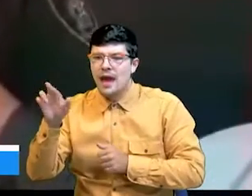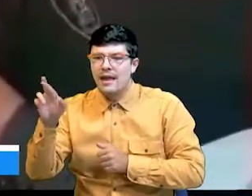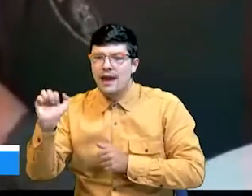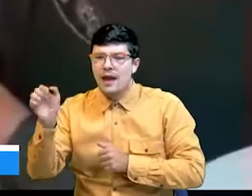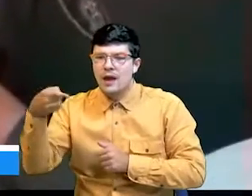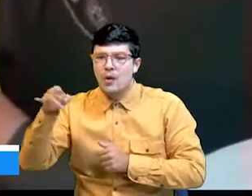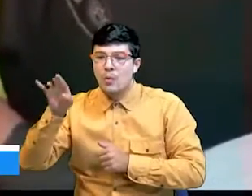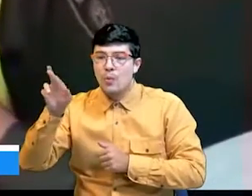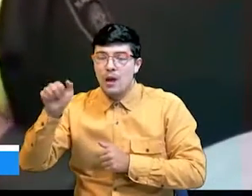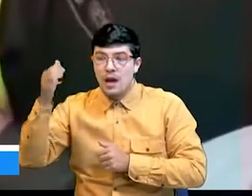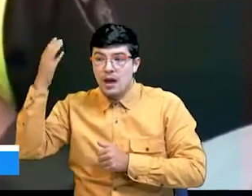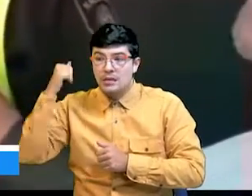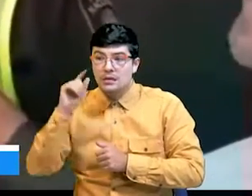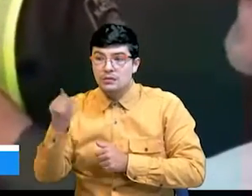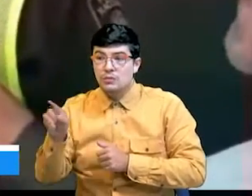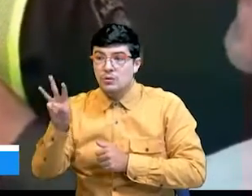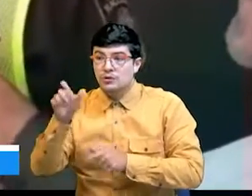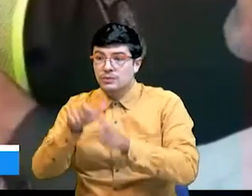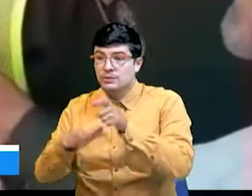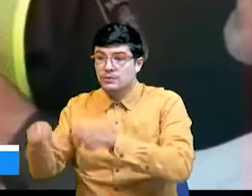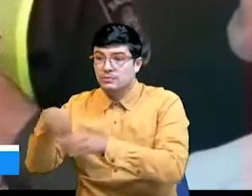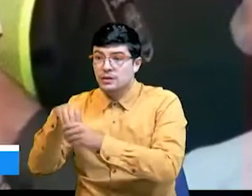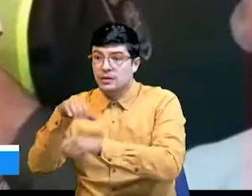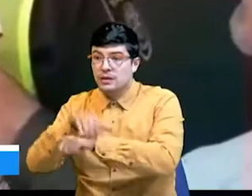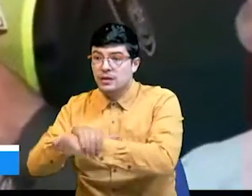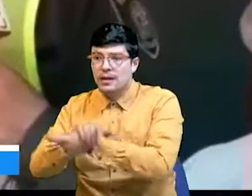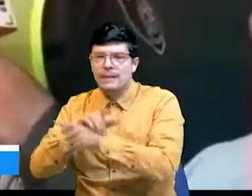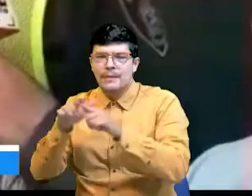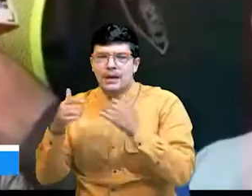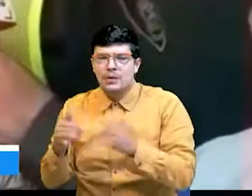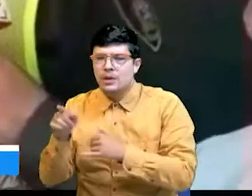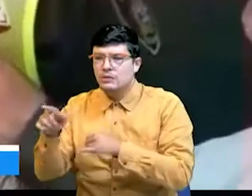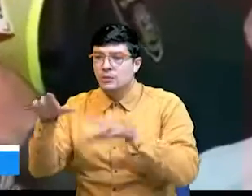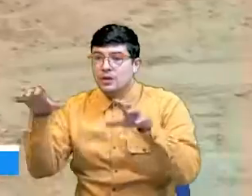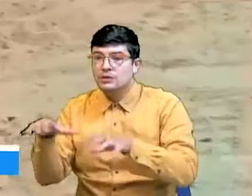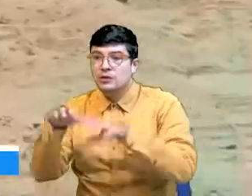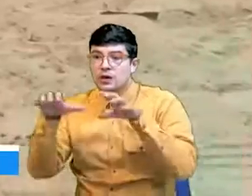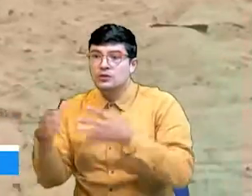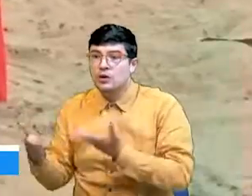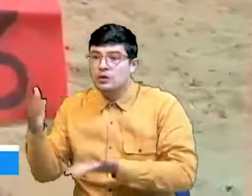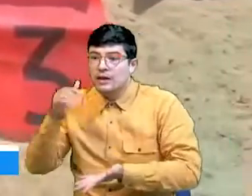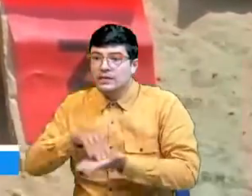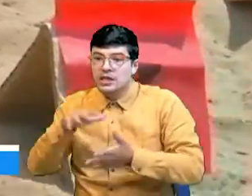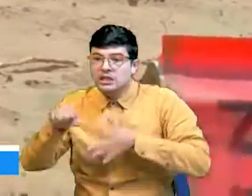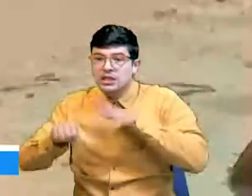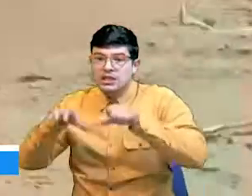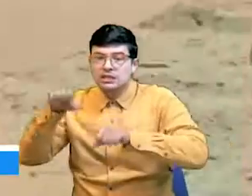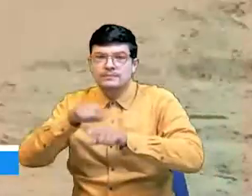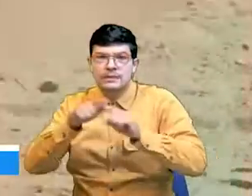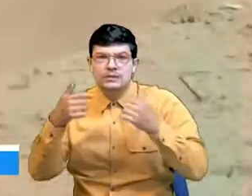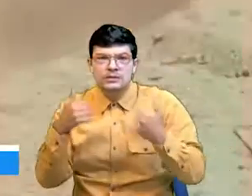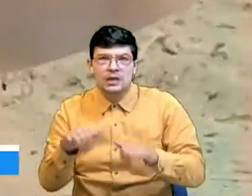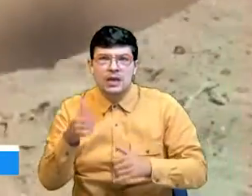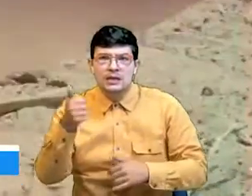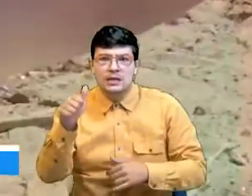integrantes, probablemente estarían allí generando acciones para retomar el control. Con